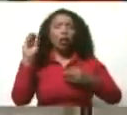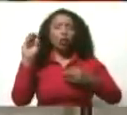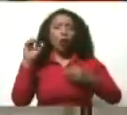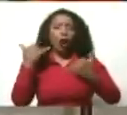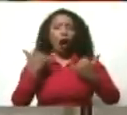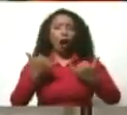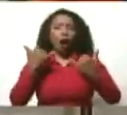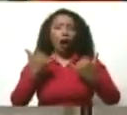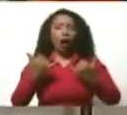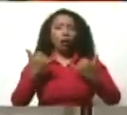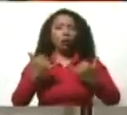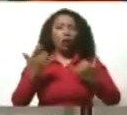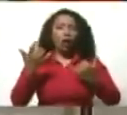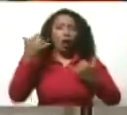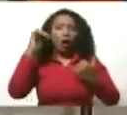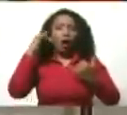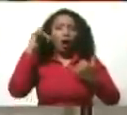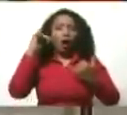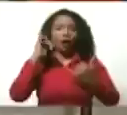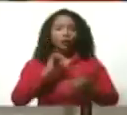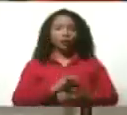actualidad